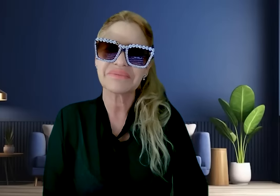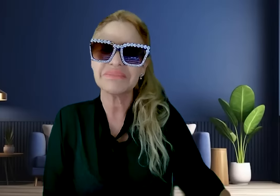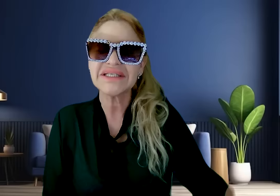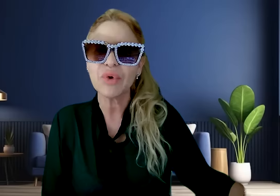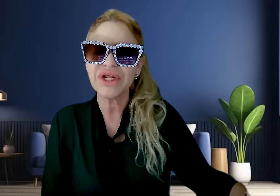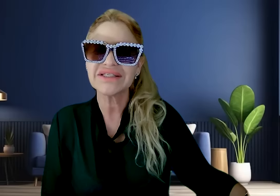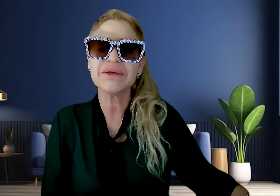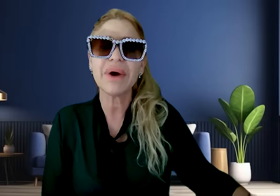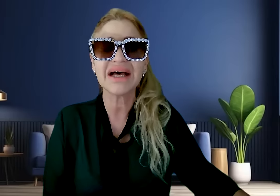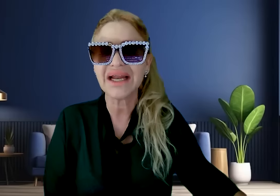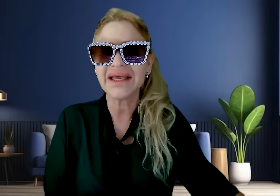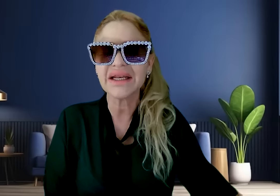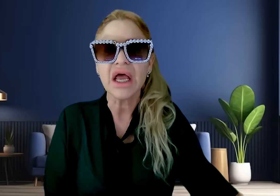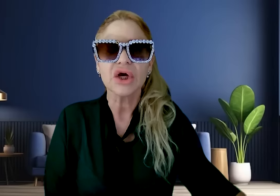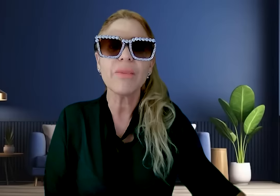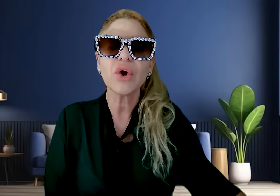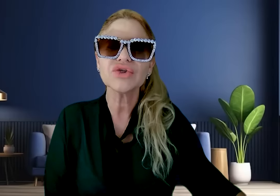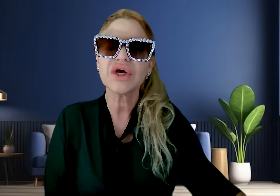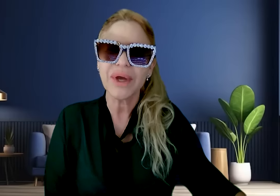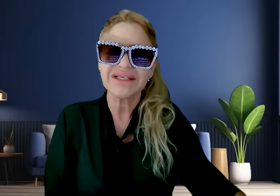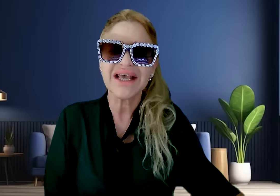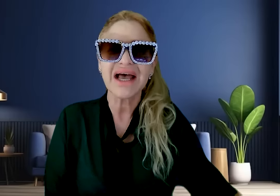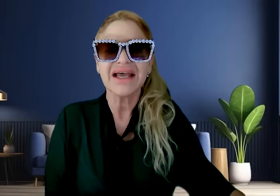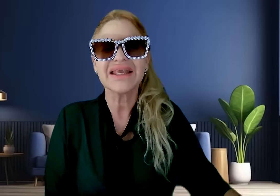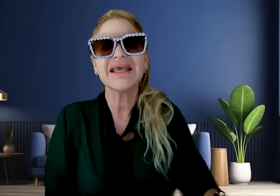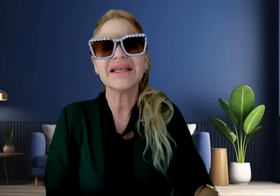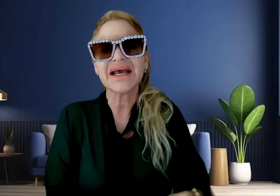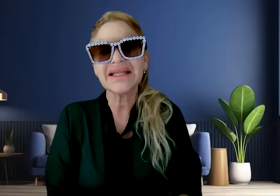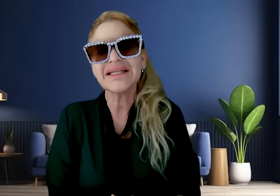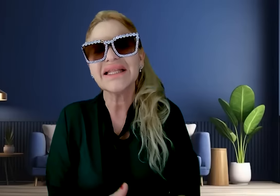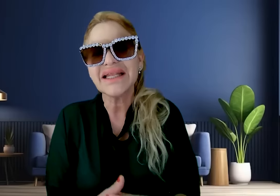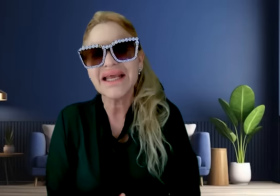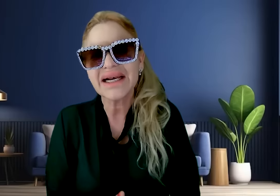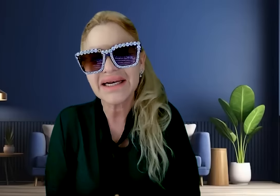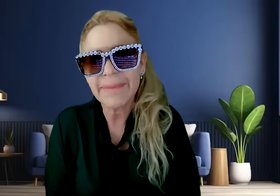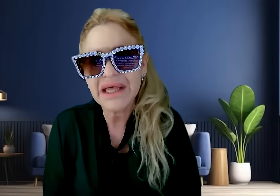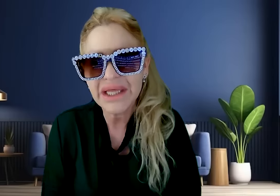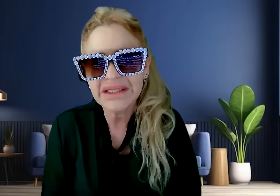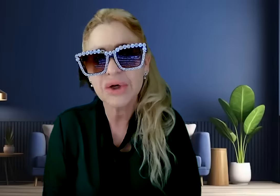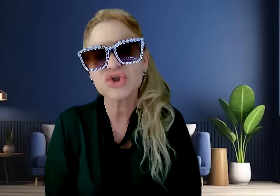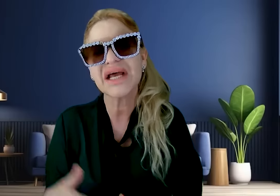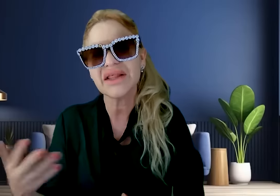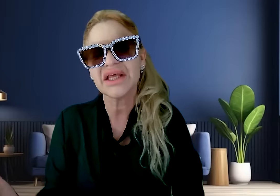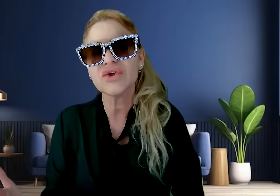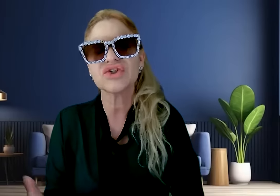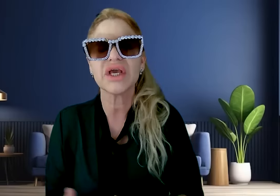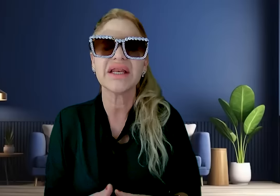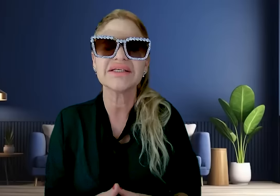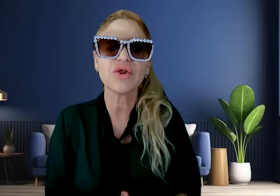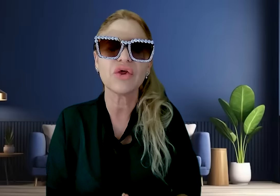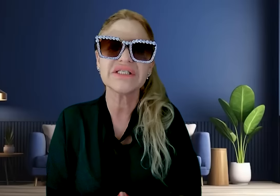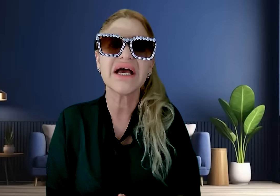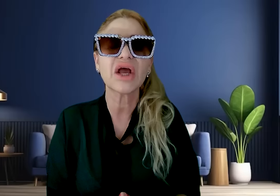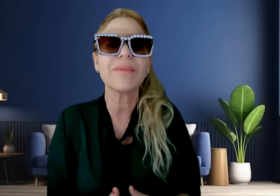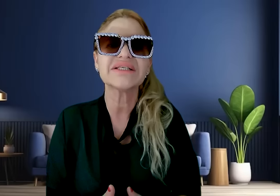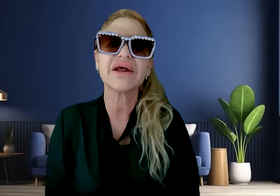además, mis amores, iba a traer como consecuencia que la gente tendría rápidamente los ganaderos en el